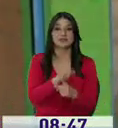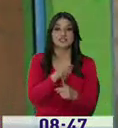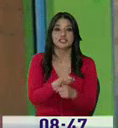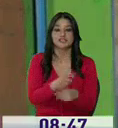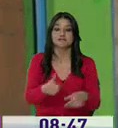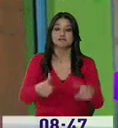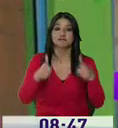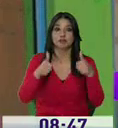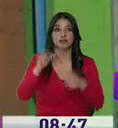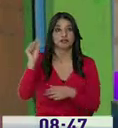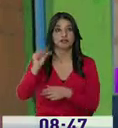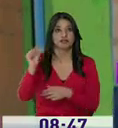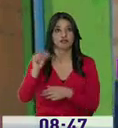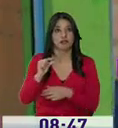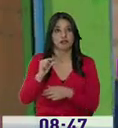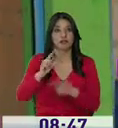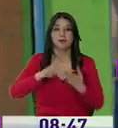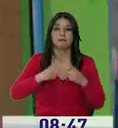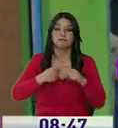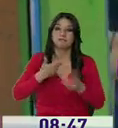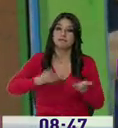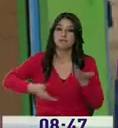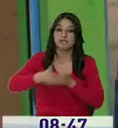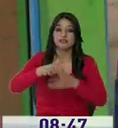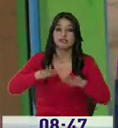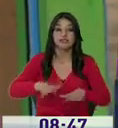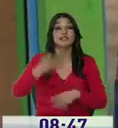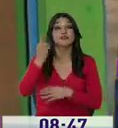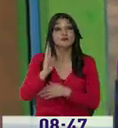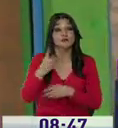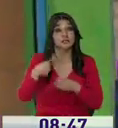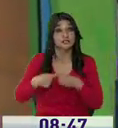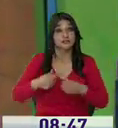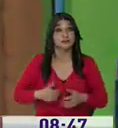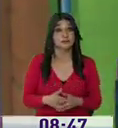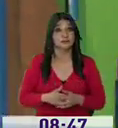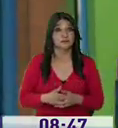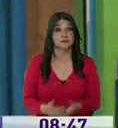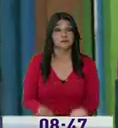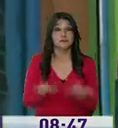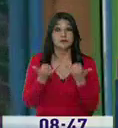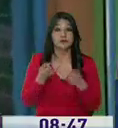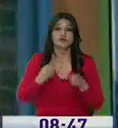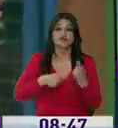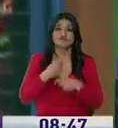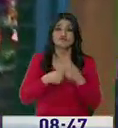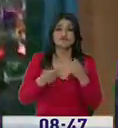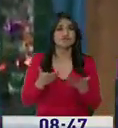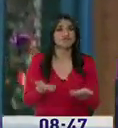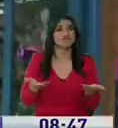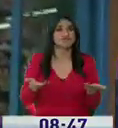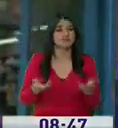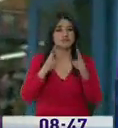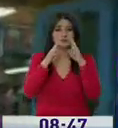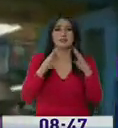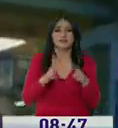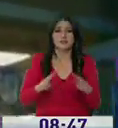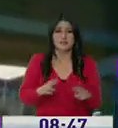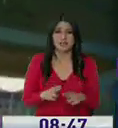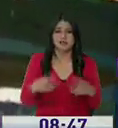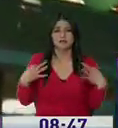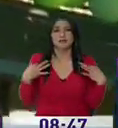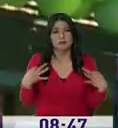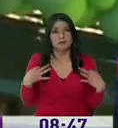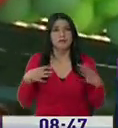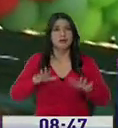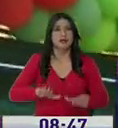buena oferta para todos nuestros vecinos que viven acá en el sur de la capital. Hoy se venden varios artículos navideños, prendas de vestir, en